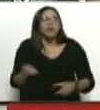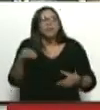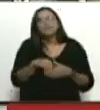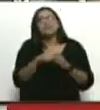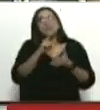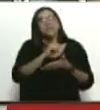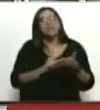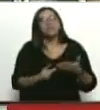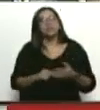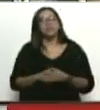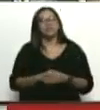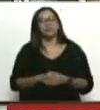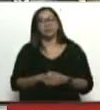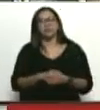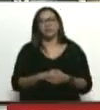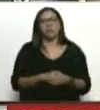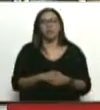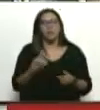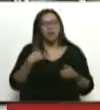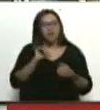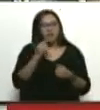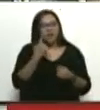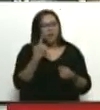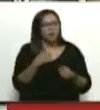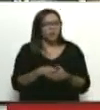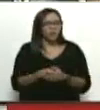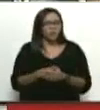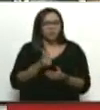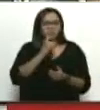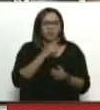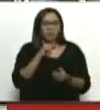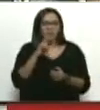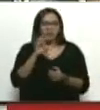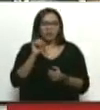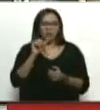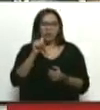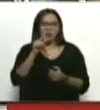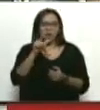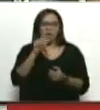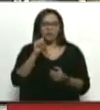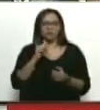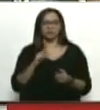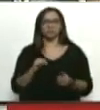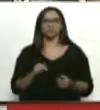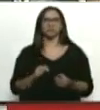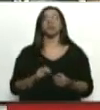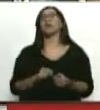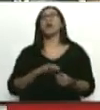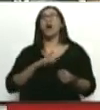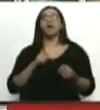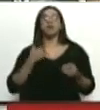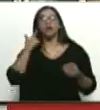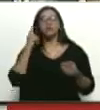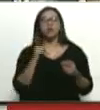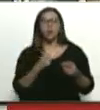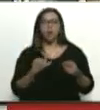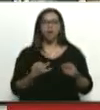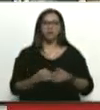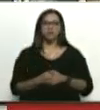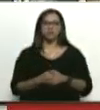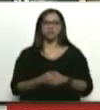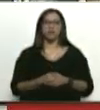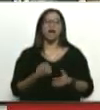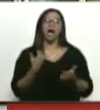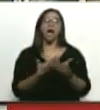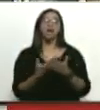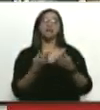políticos. Por ahí no está uno que se llama Roland Carreño, que se robó no sé cuánto, hasta la